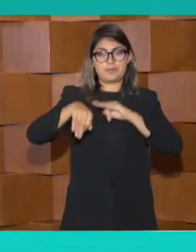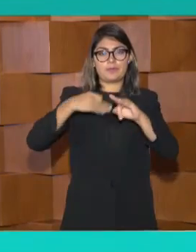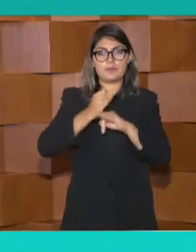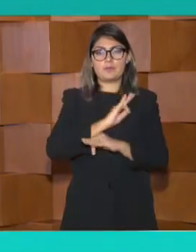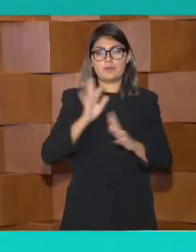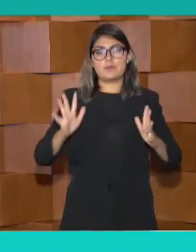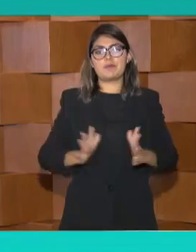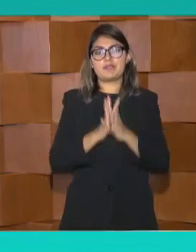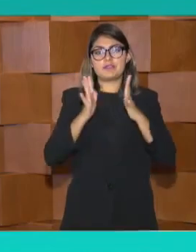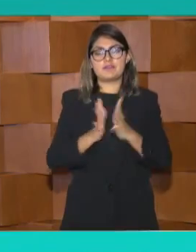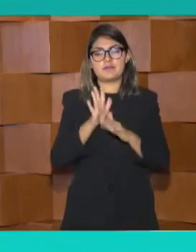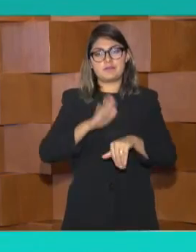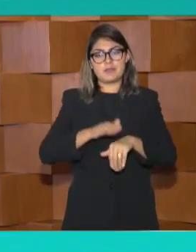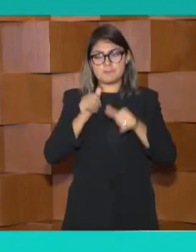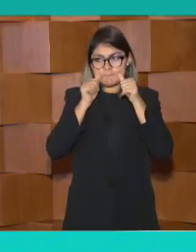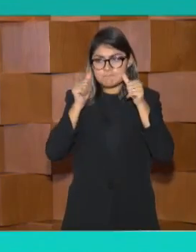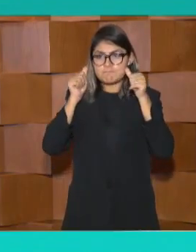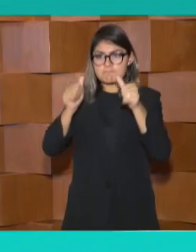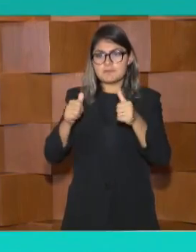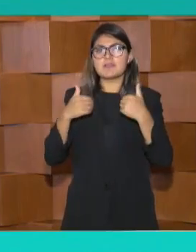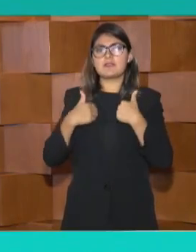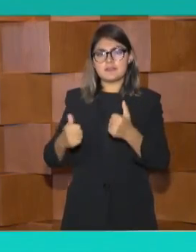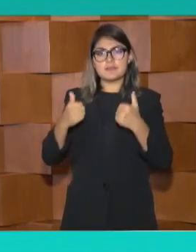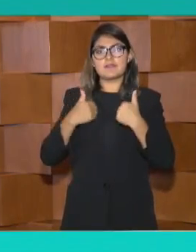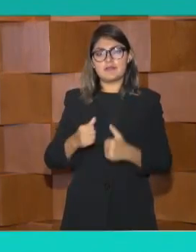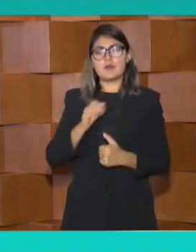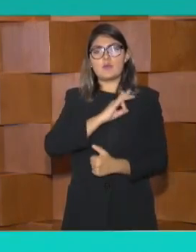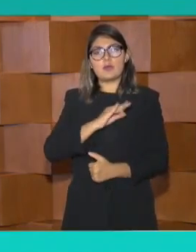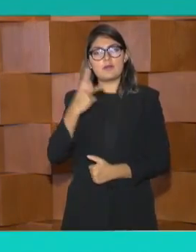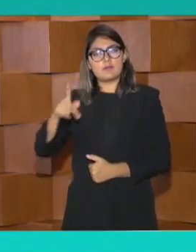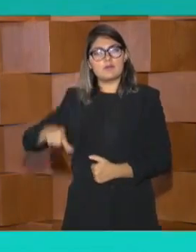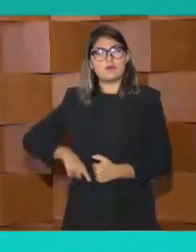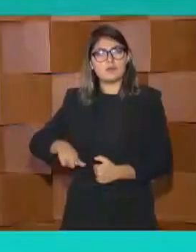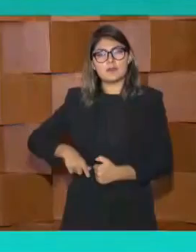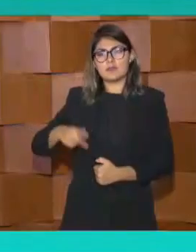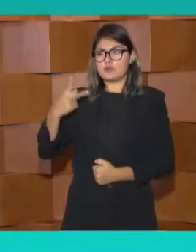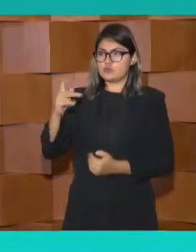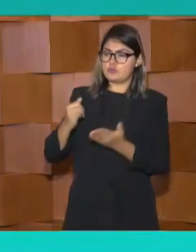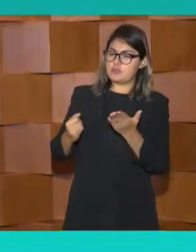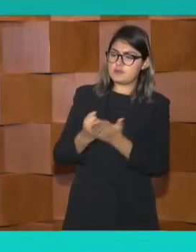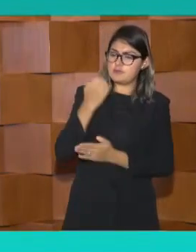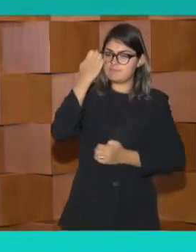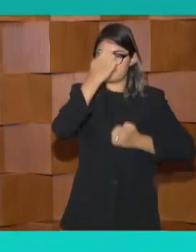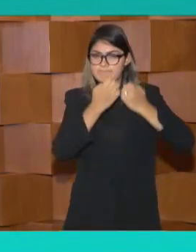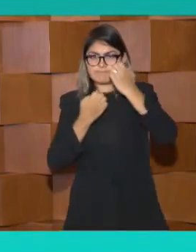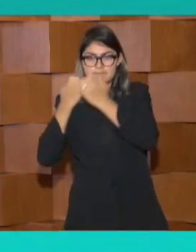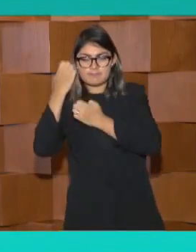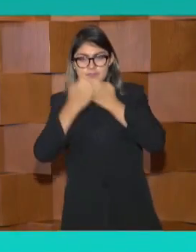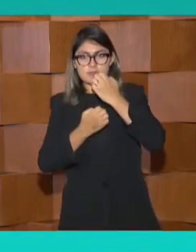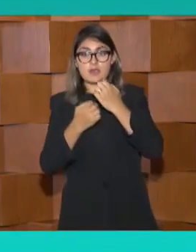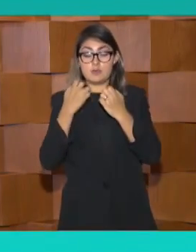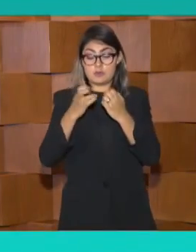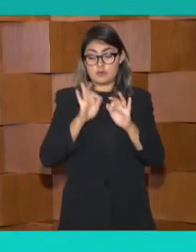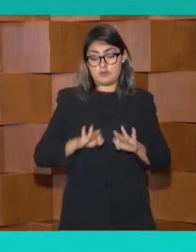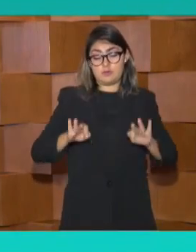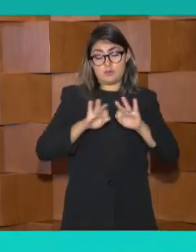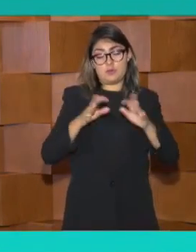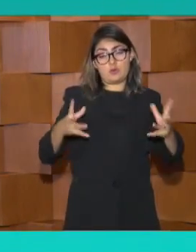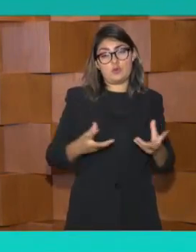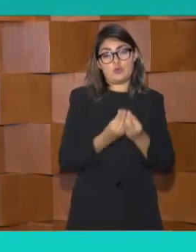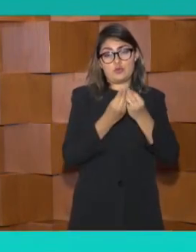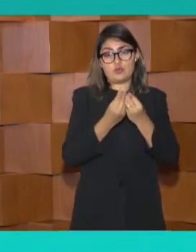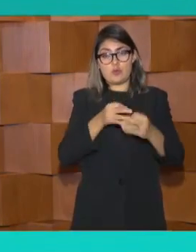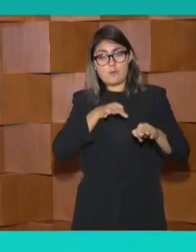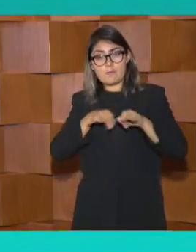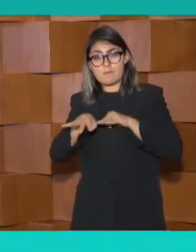exija, que escuche y que analice las decisiones de un gobierno, por lo cual es necesario seguir uniendo esfuerzos para lograr